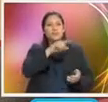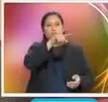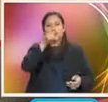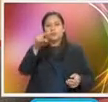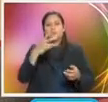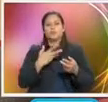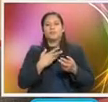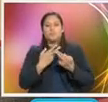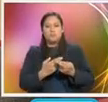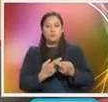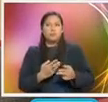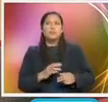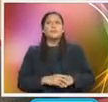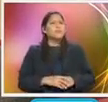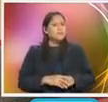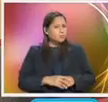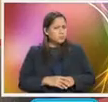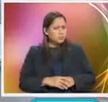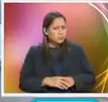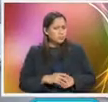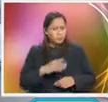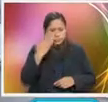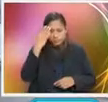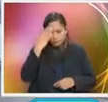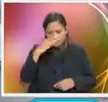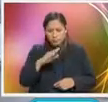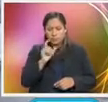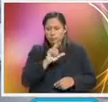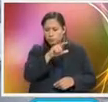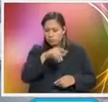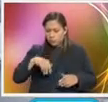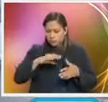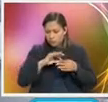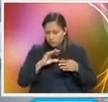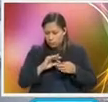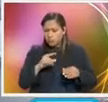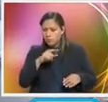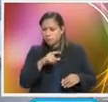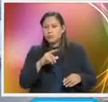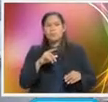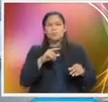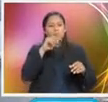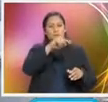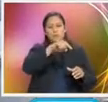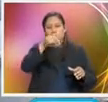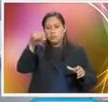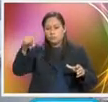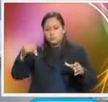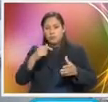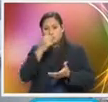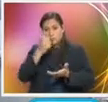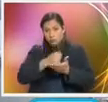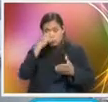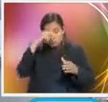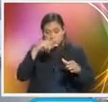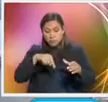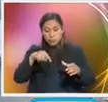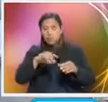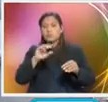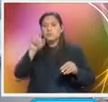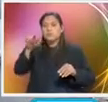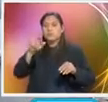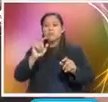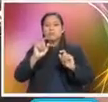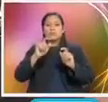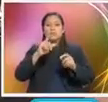¿no? Cuando se oye escuchar o cuando comentas que va a ser a lo largo o en toda la Ciudad de México, me imagino que van a estar repartidas dentro